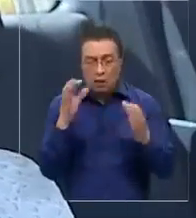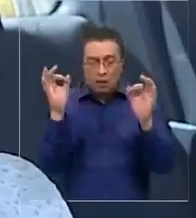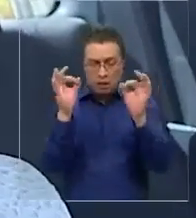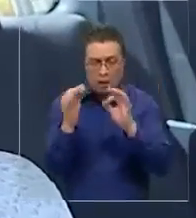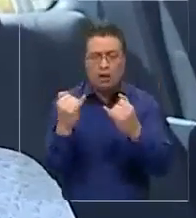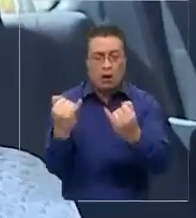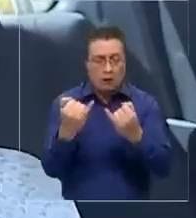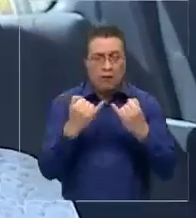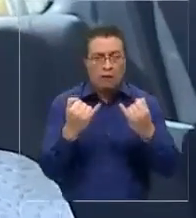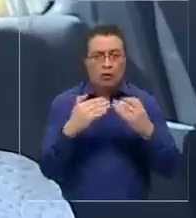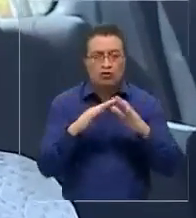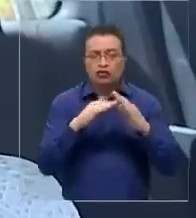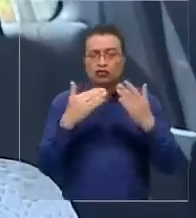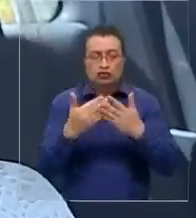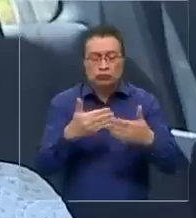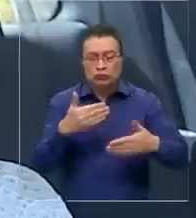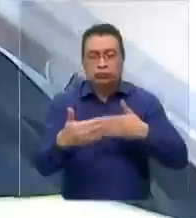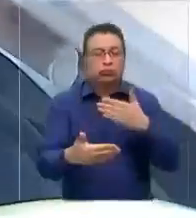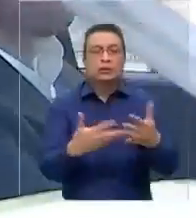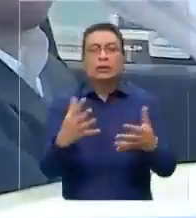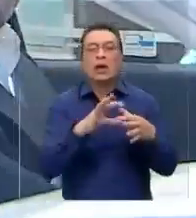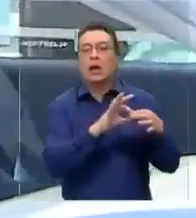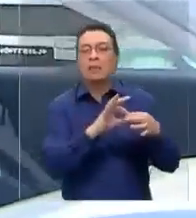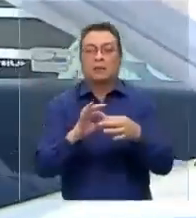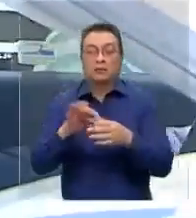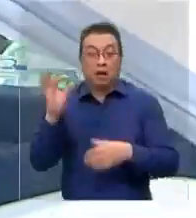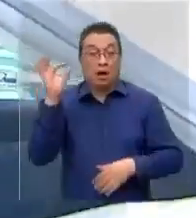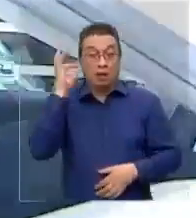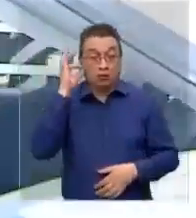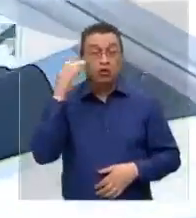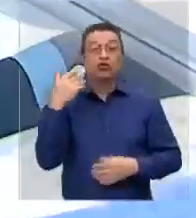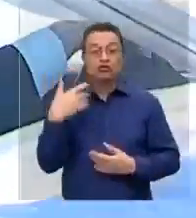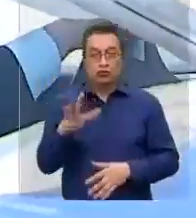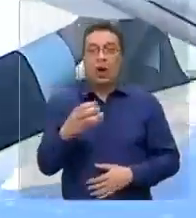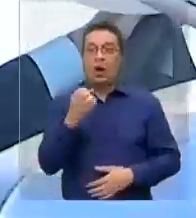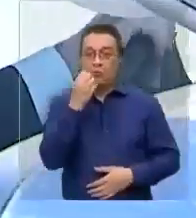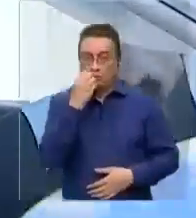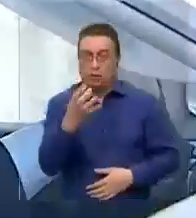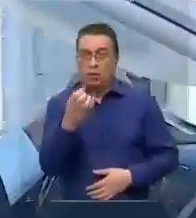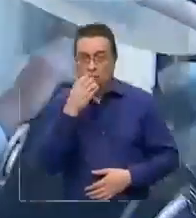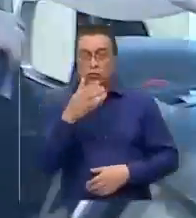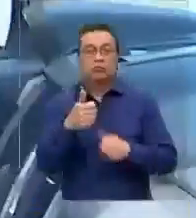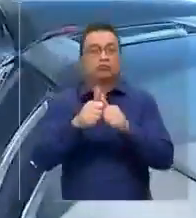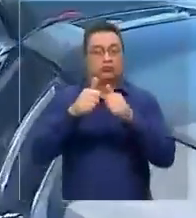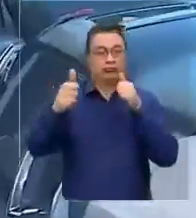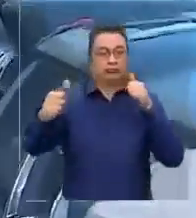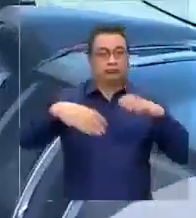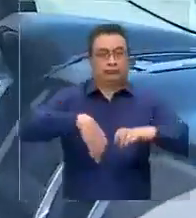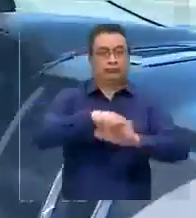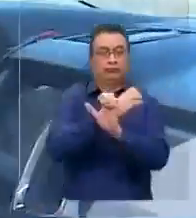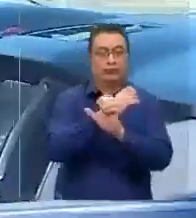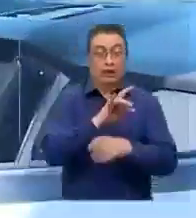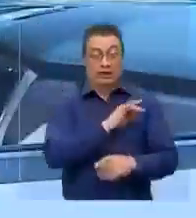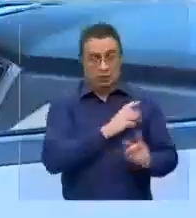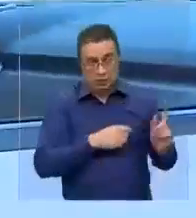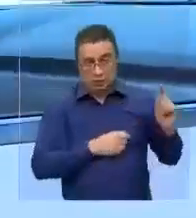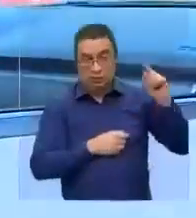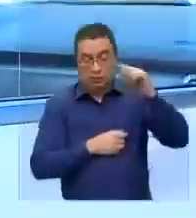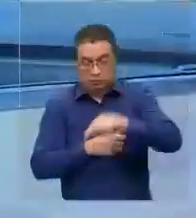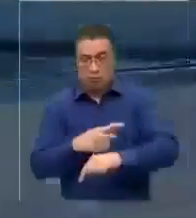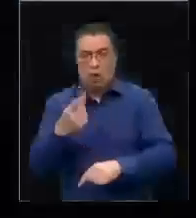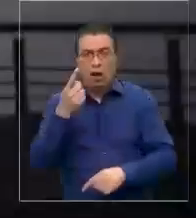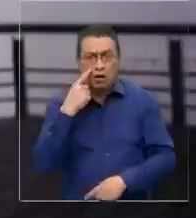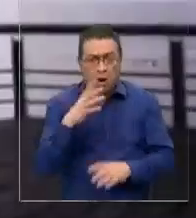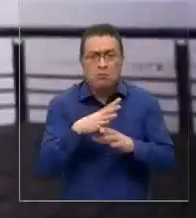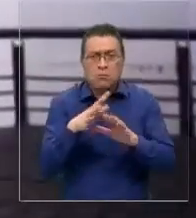detalles de todo el proceso que está ocurriendo. La mujer había entregado su declaración a distancia y en terreno chileno quiso conocer